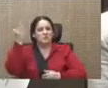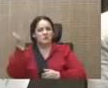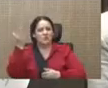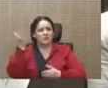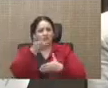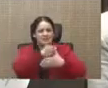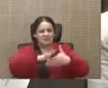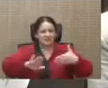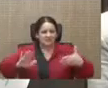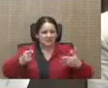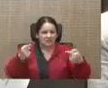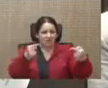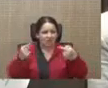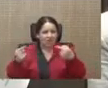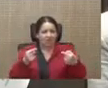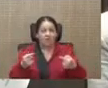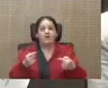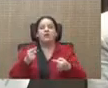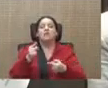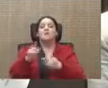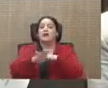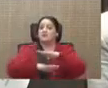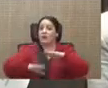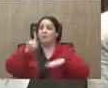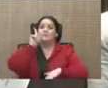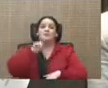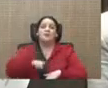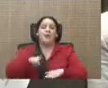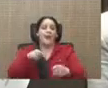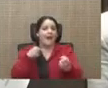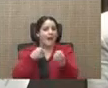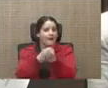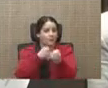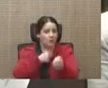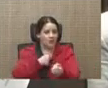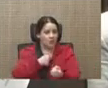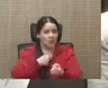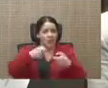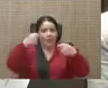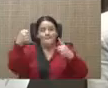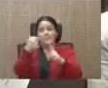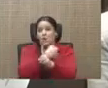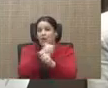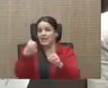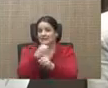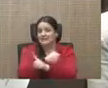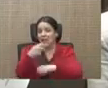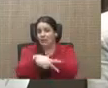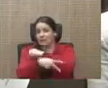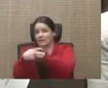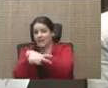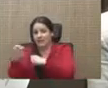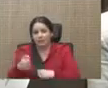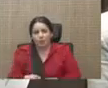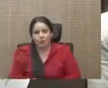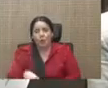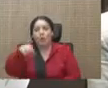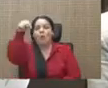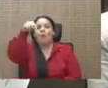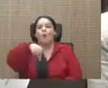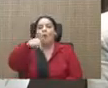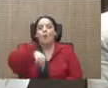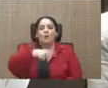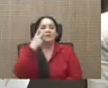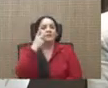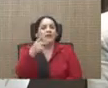ellos basados en mentiras y peor aún, apoyando la violencia y el vandalismo. Lo que hoy se verá acá no es quiénes son anexos